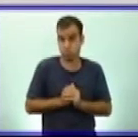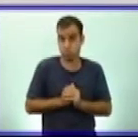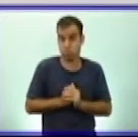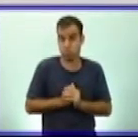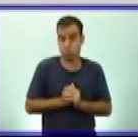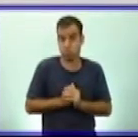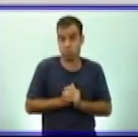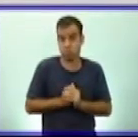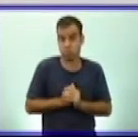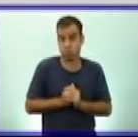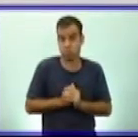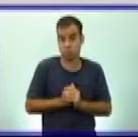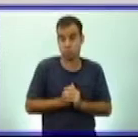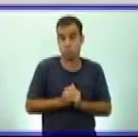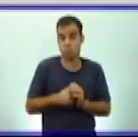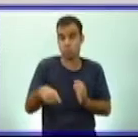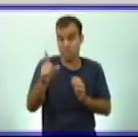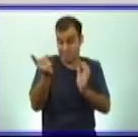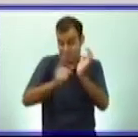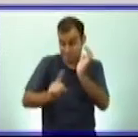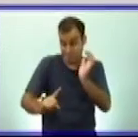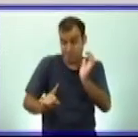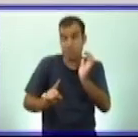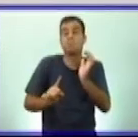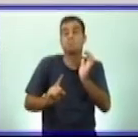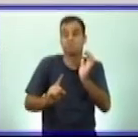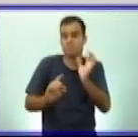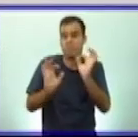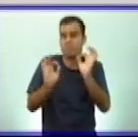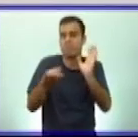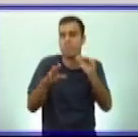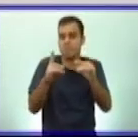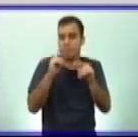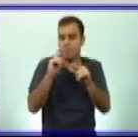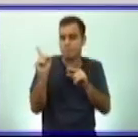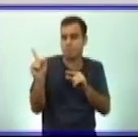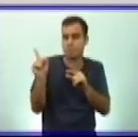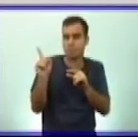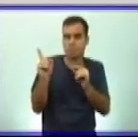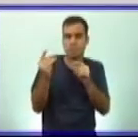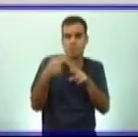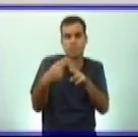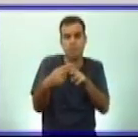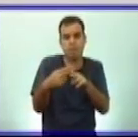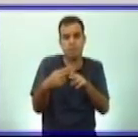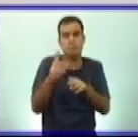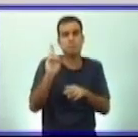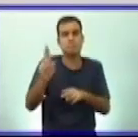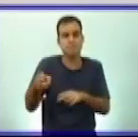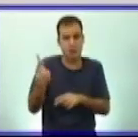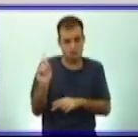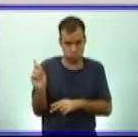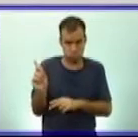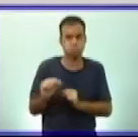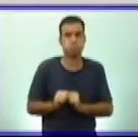lo obtenemos a partir de la magnitud potencia. Y en su libro de texto aparece desarrollado cómo determinar el